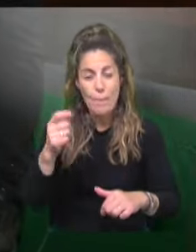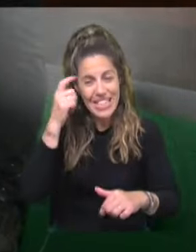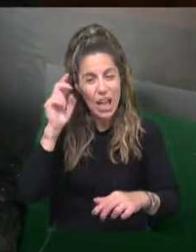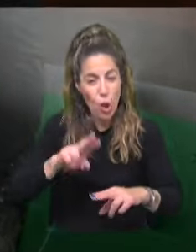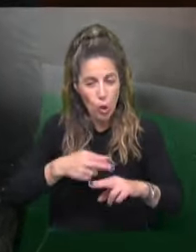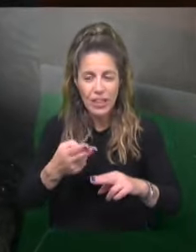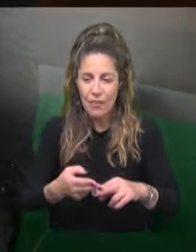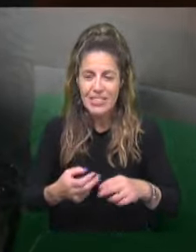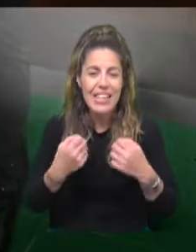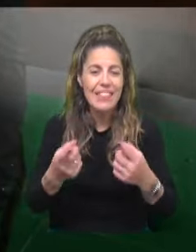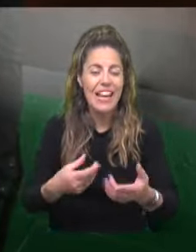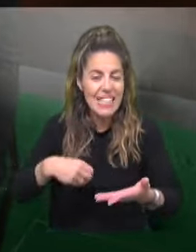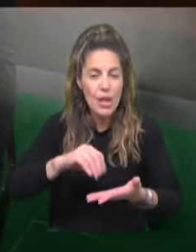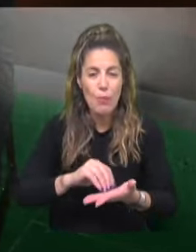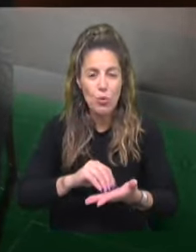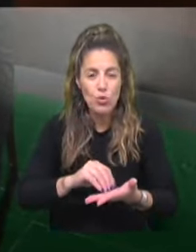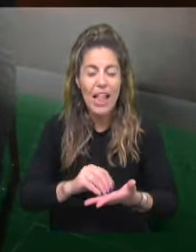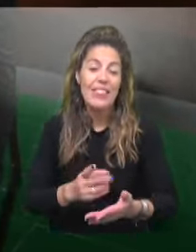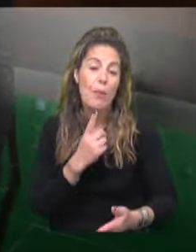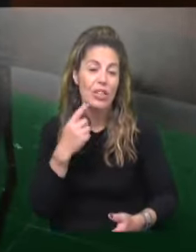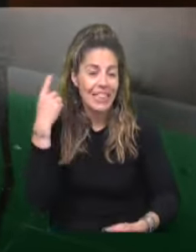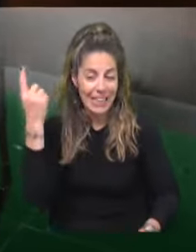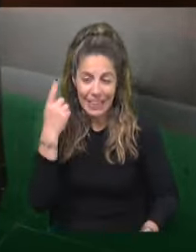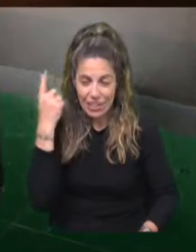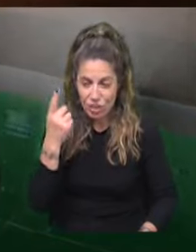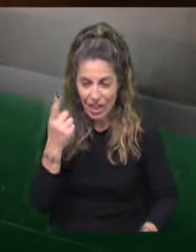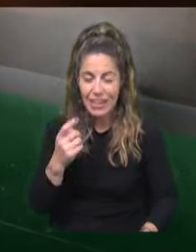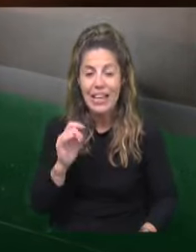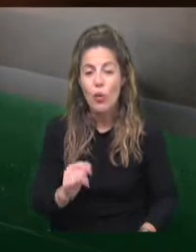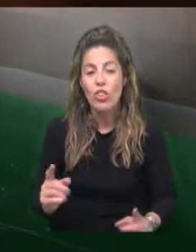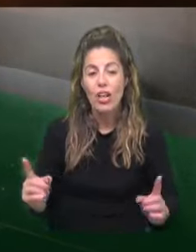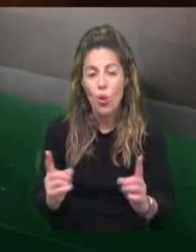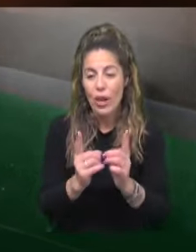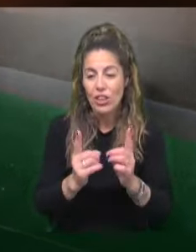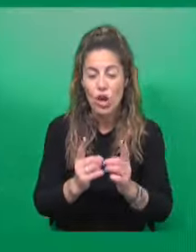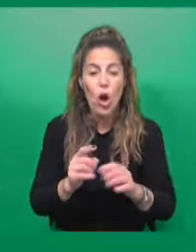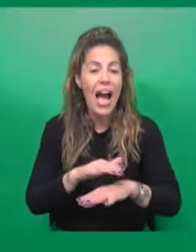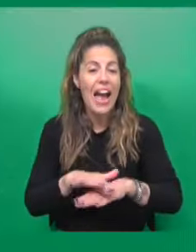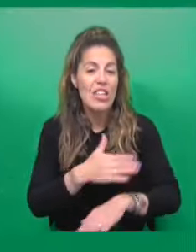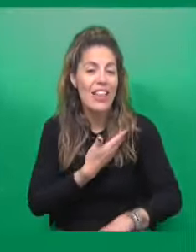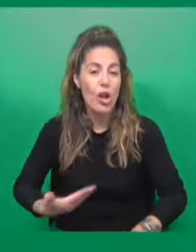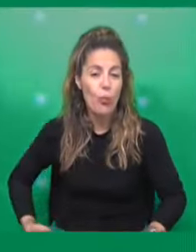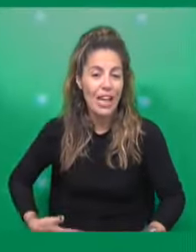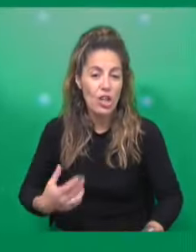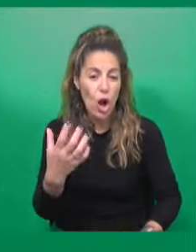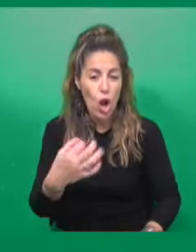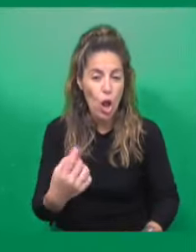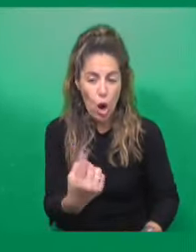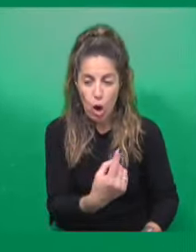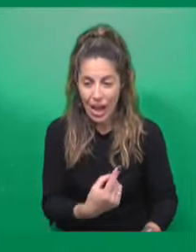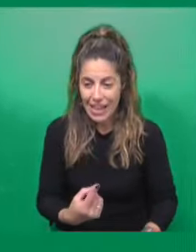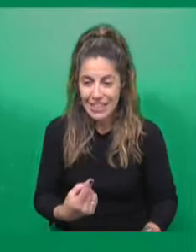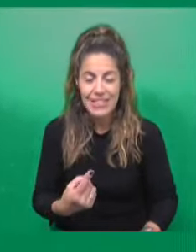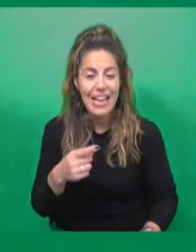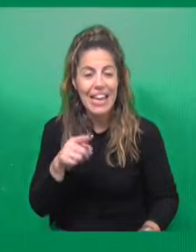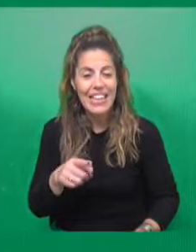deberíamos darle ese Plus de política internacional ahora viste que cuando hay encuentros a nivel de gobiernos locales muchas veces detectan más rápidamente